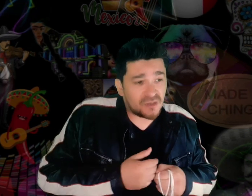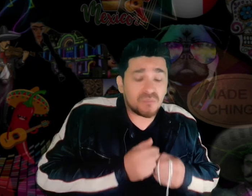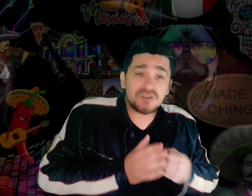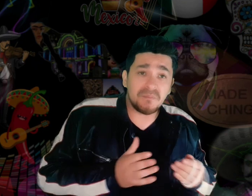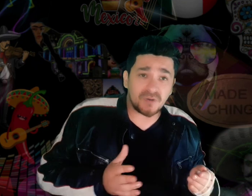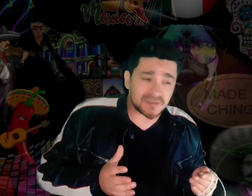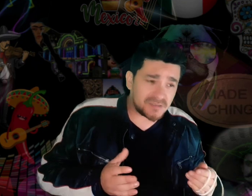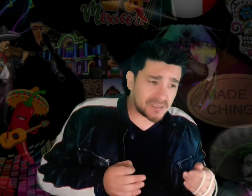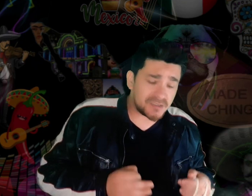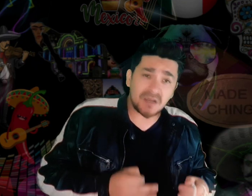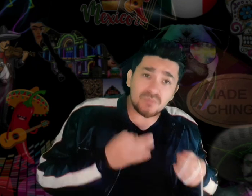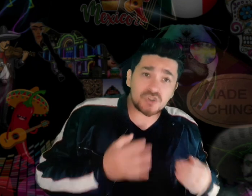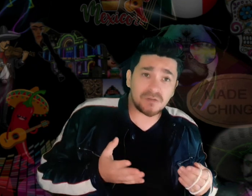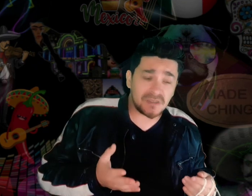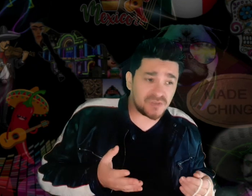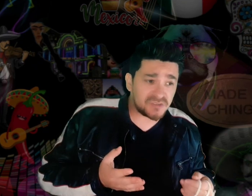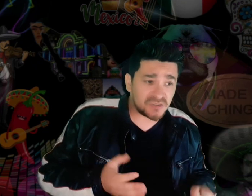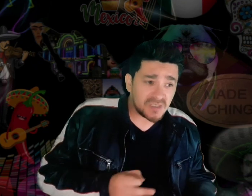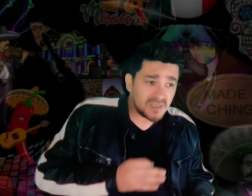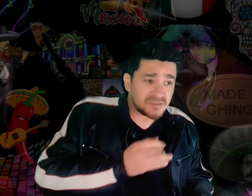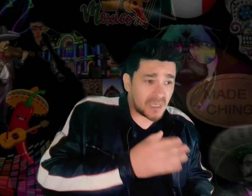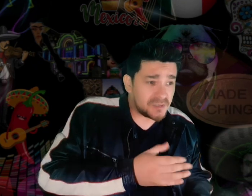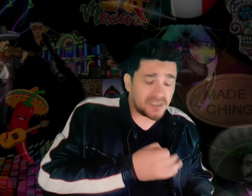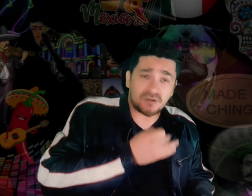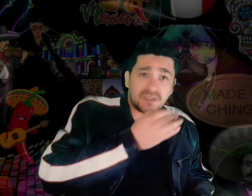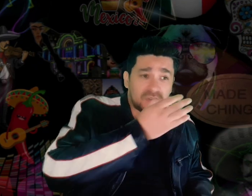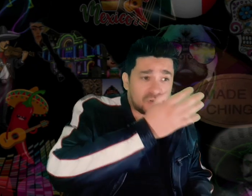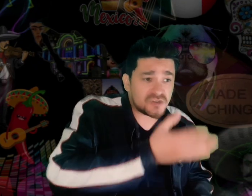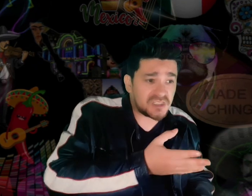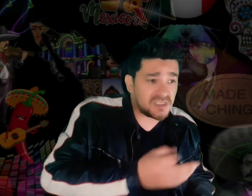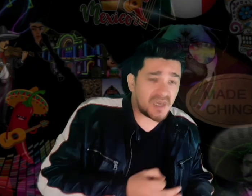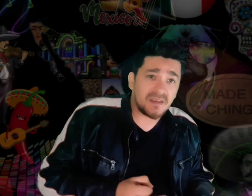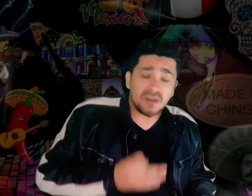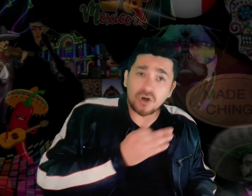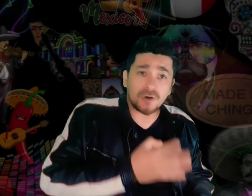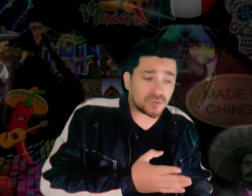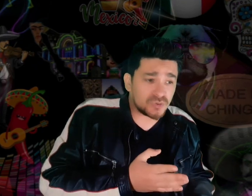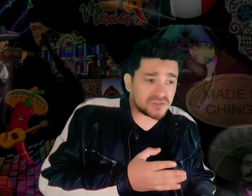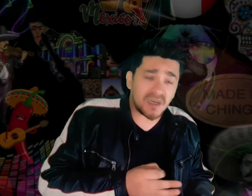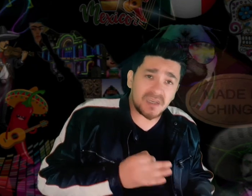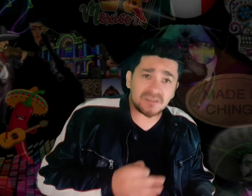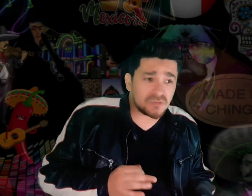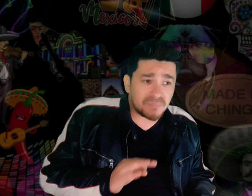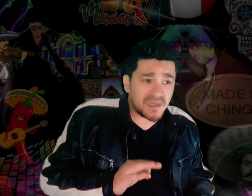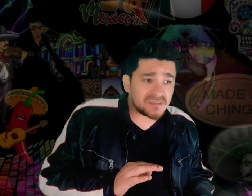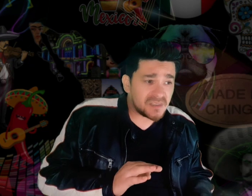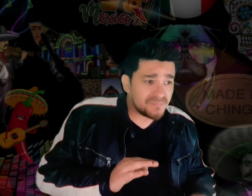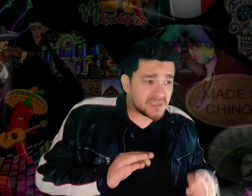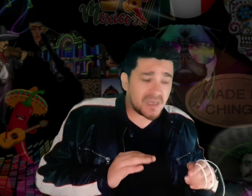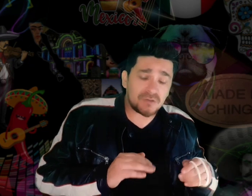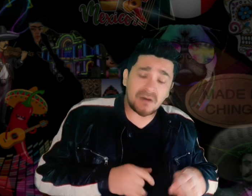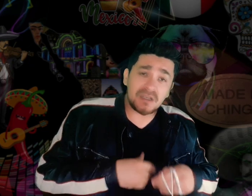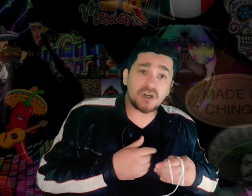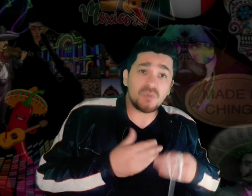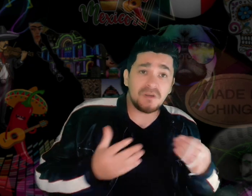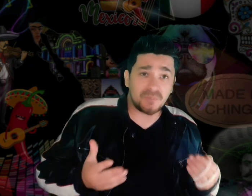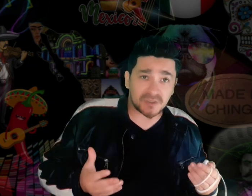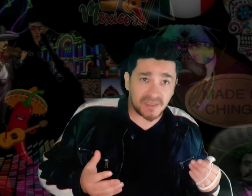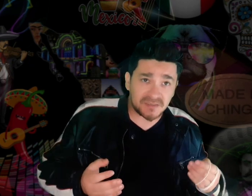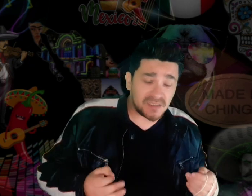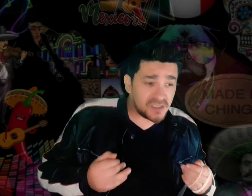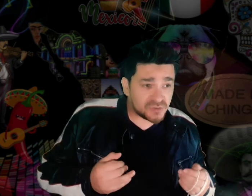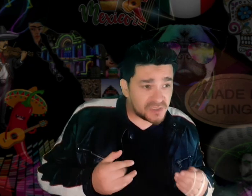es un tratado muy importante que va a traer muchos beneficios. También tiene contacto con China, con Rusia. Es un país que abre un abanico